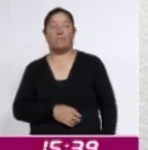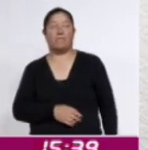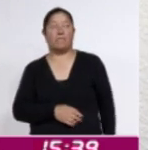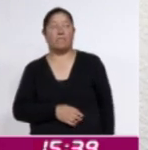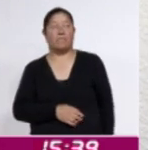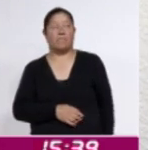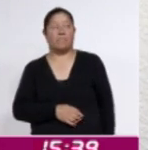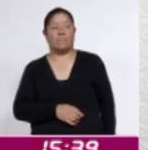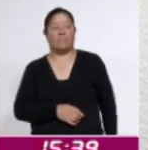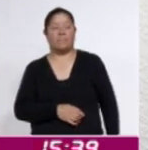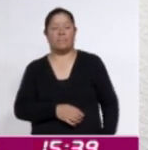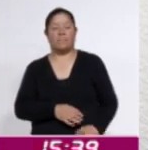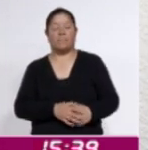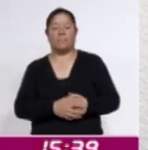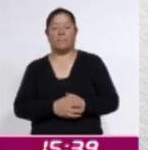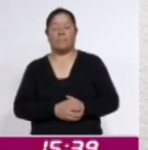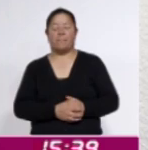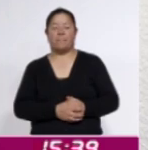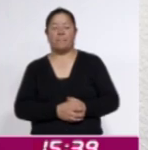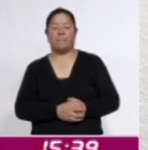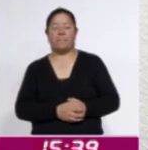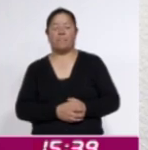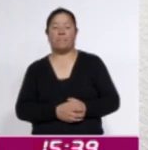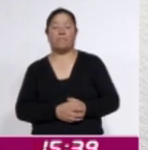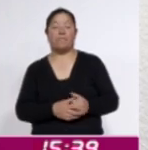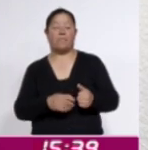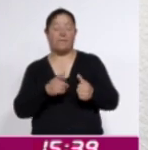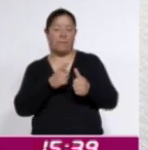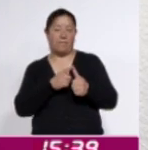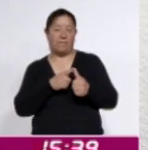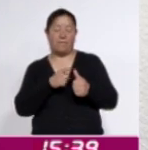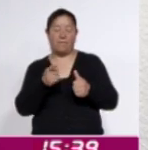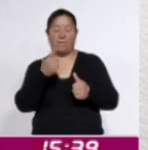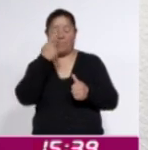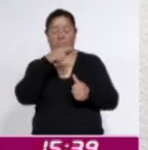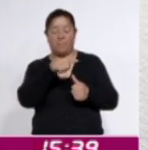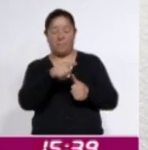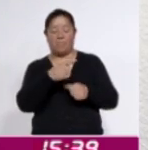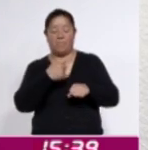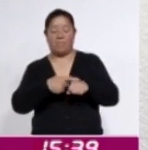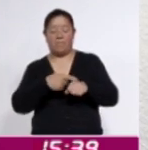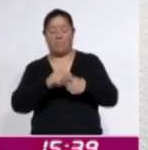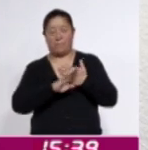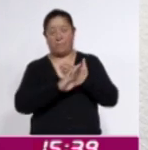las enfermedades, siempre y no va a haber una cosa mejor que el uso de cubrebocas.